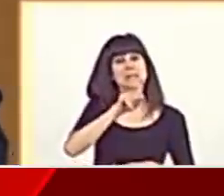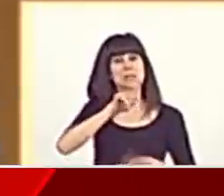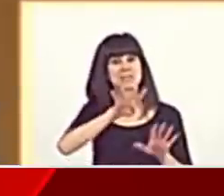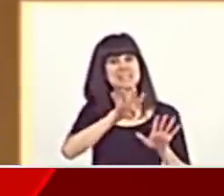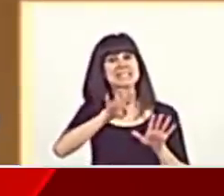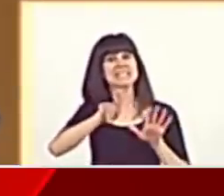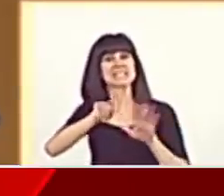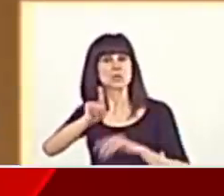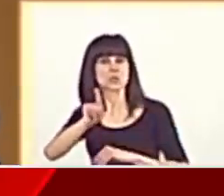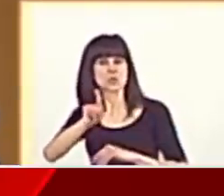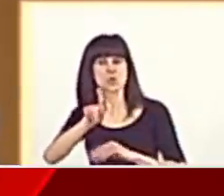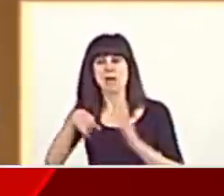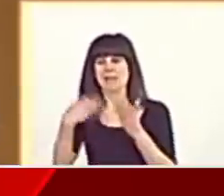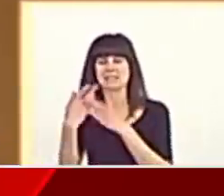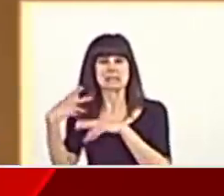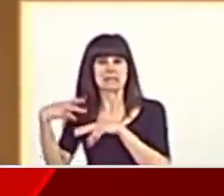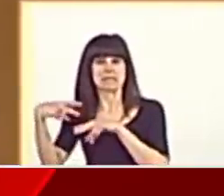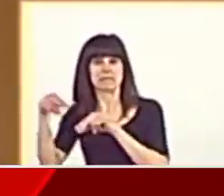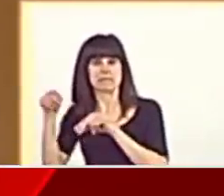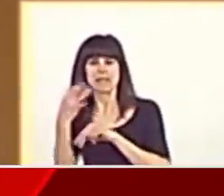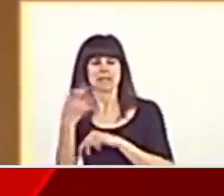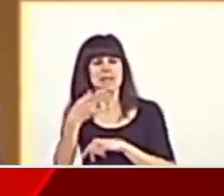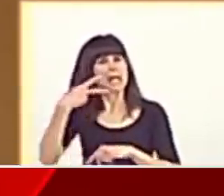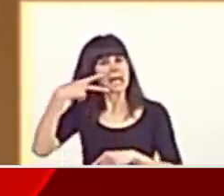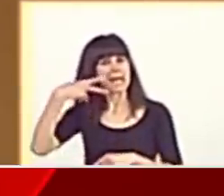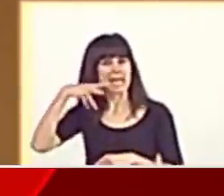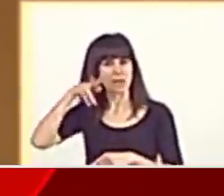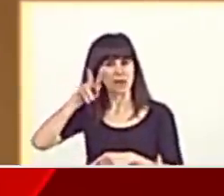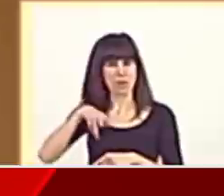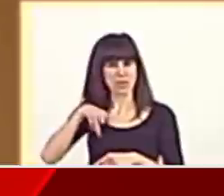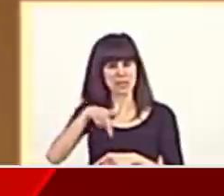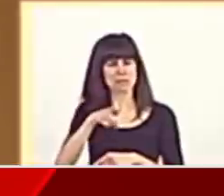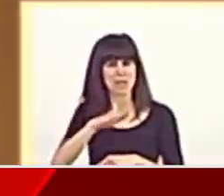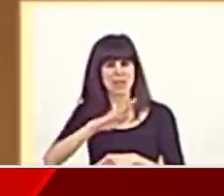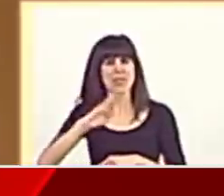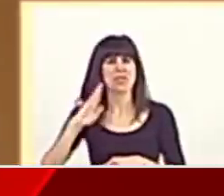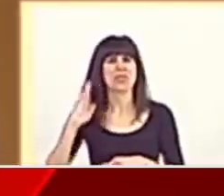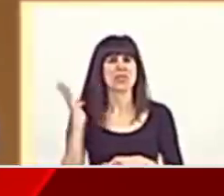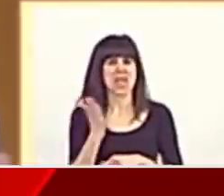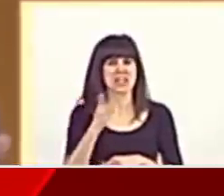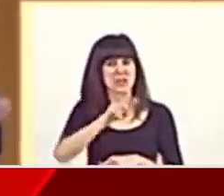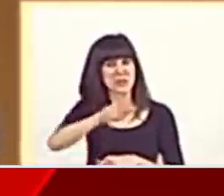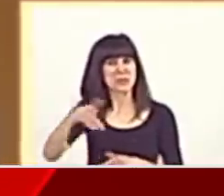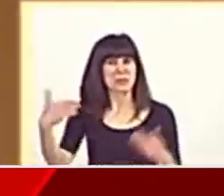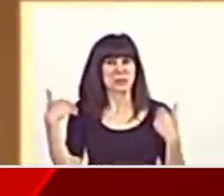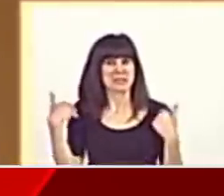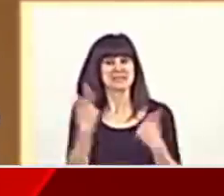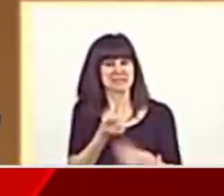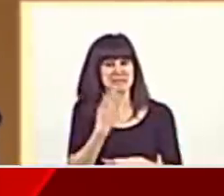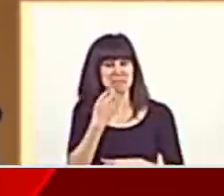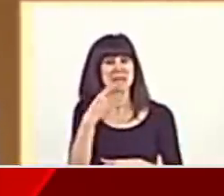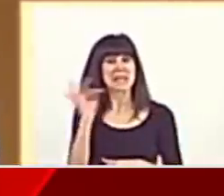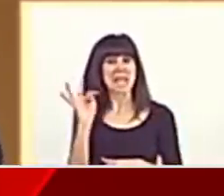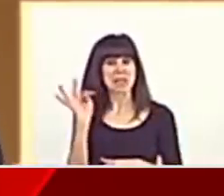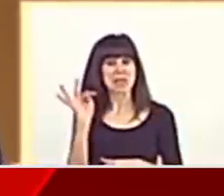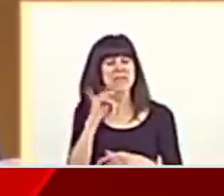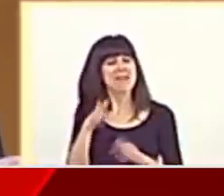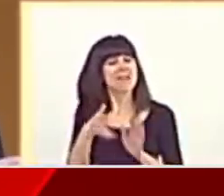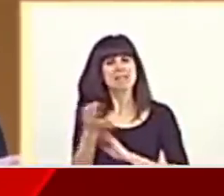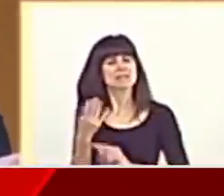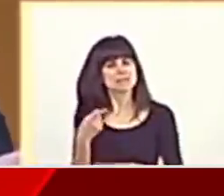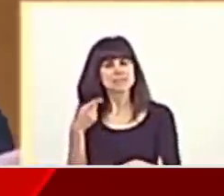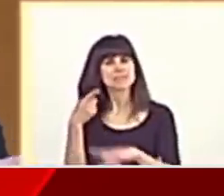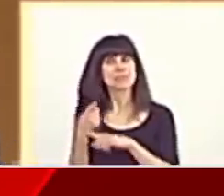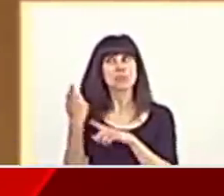psicópata reconvertido en leninista amable, dice, pero ¿qué dice este señor? Bueno, pues a ese señor hay gente que lo ha votado, y a ese señor que hay gente que lo ha